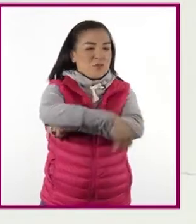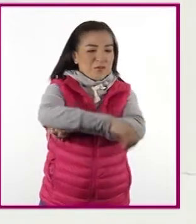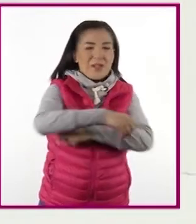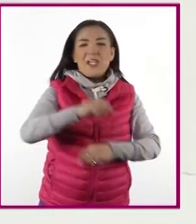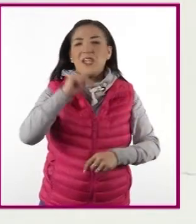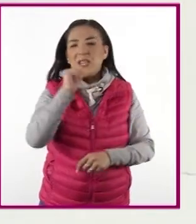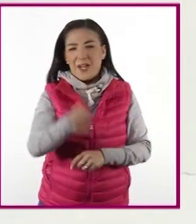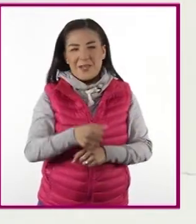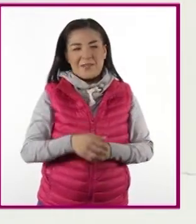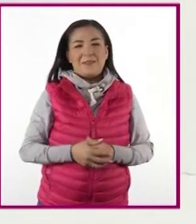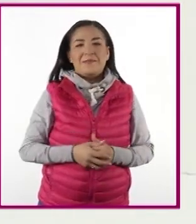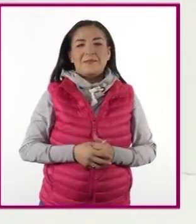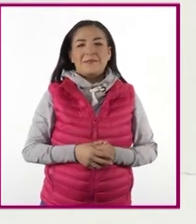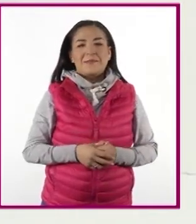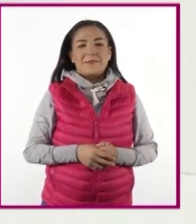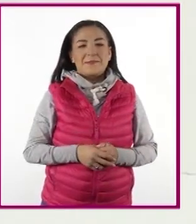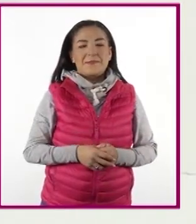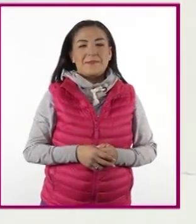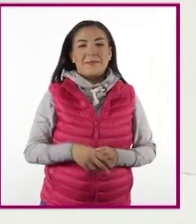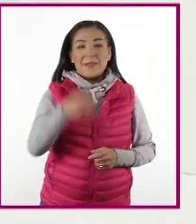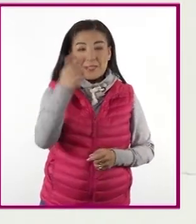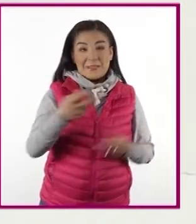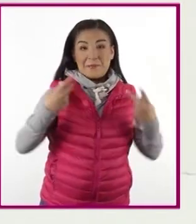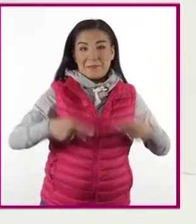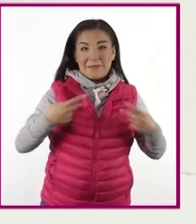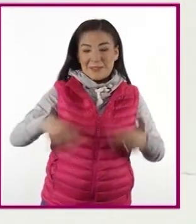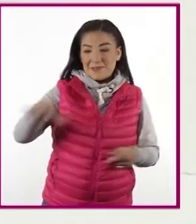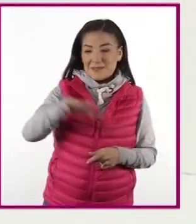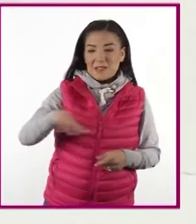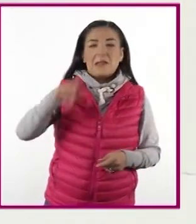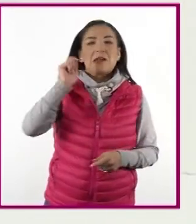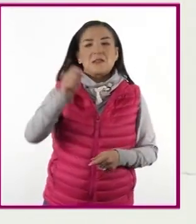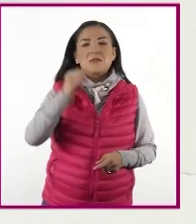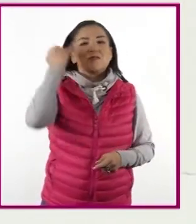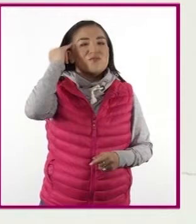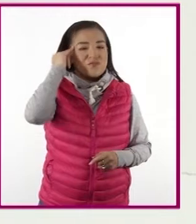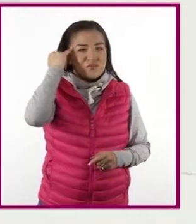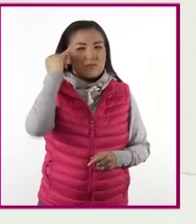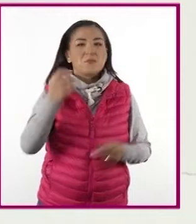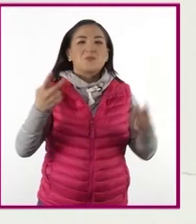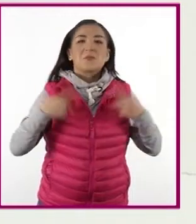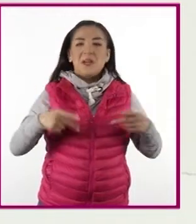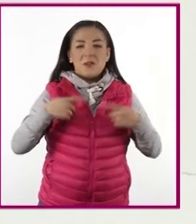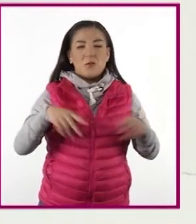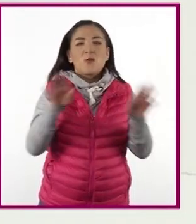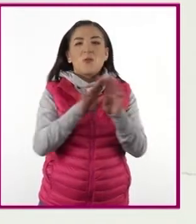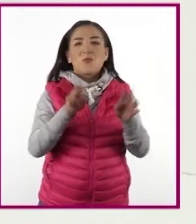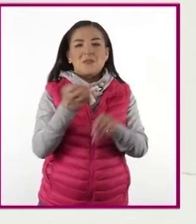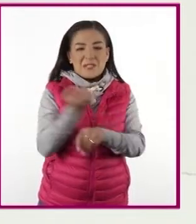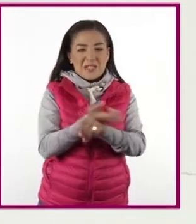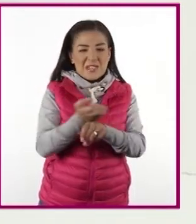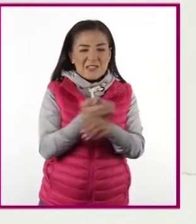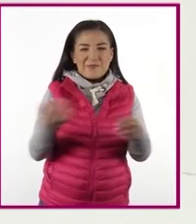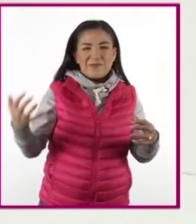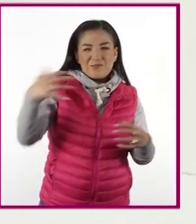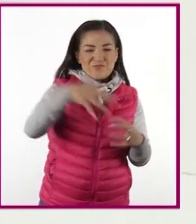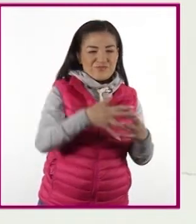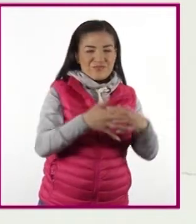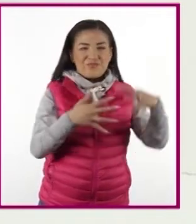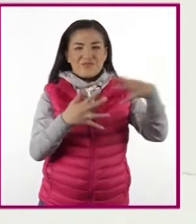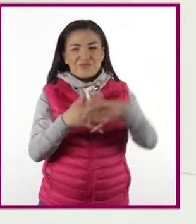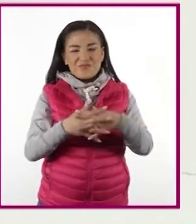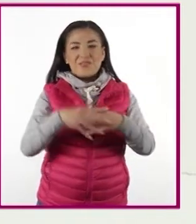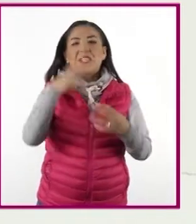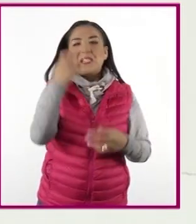fijos. La mayoría de los indigentes eran mestizos y personas con sangre mezclada, llamadas las